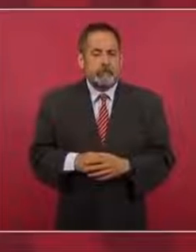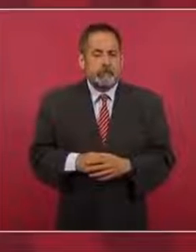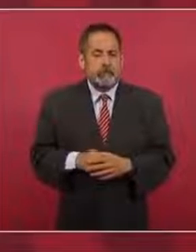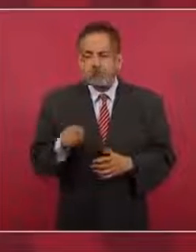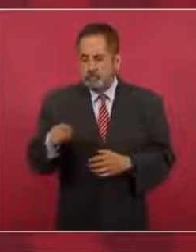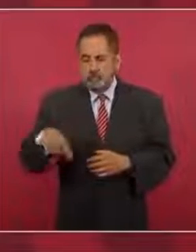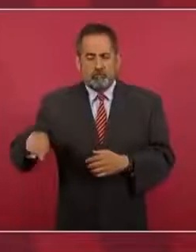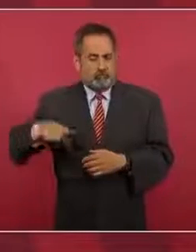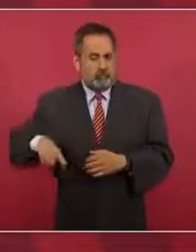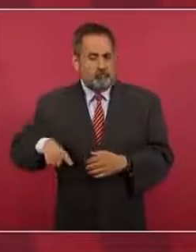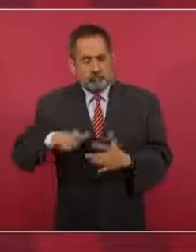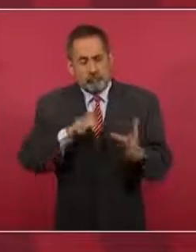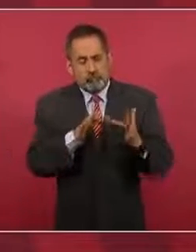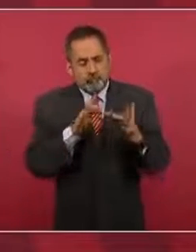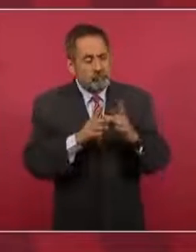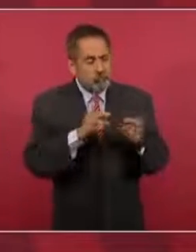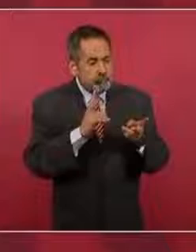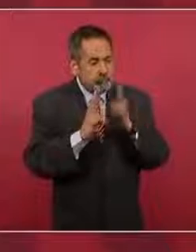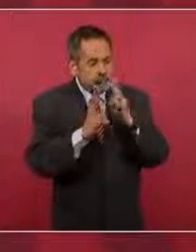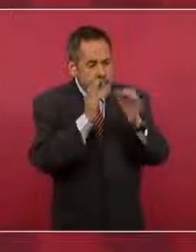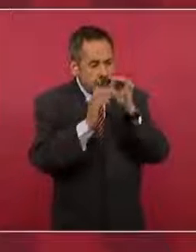en comunicación,